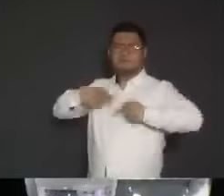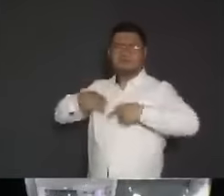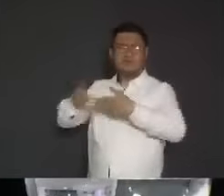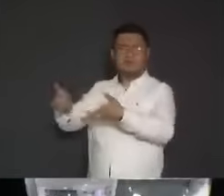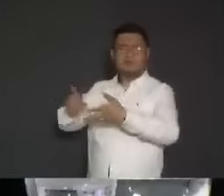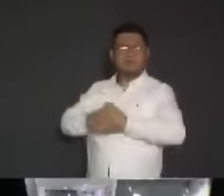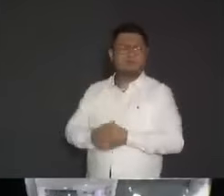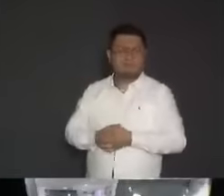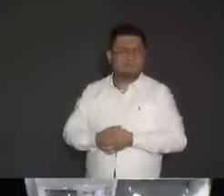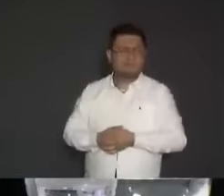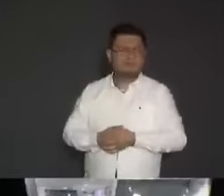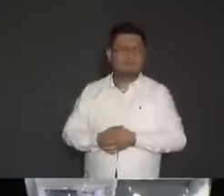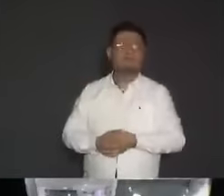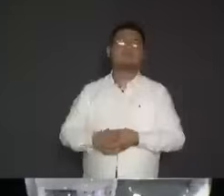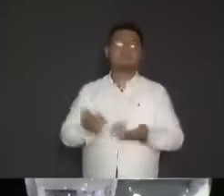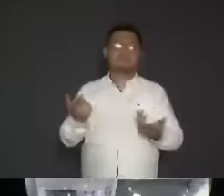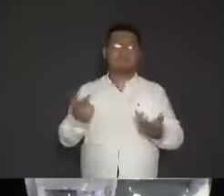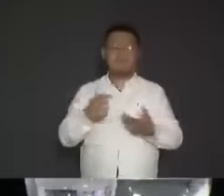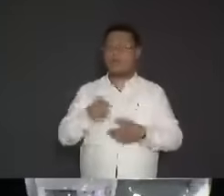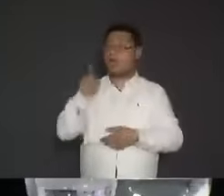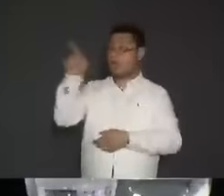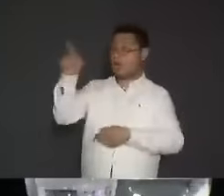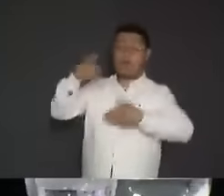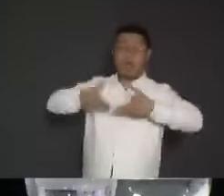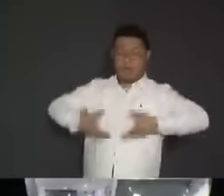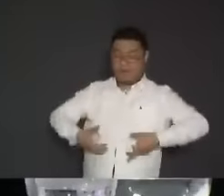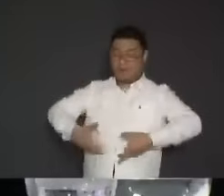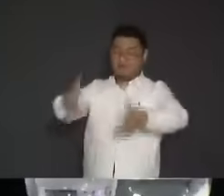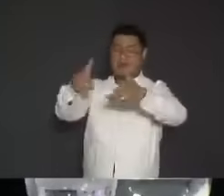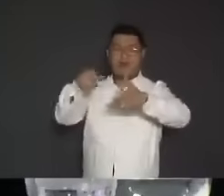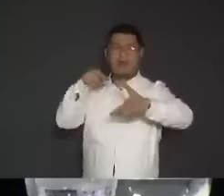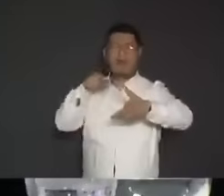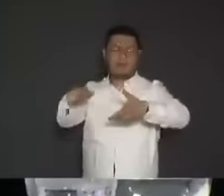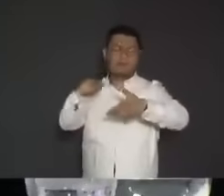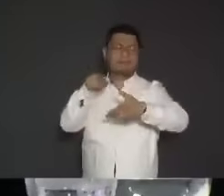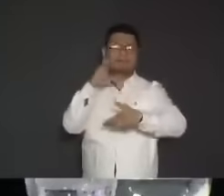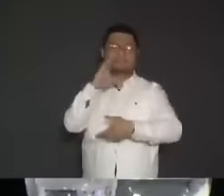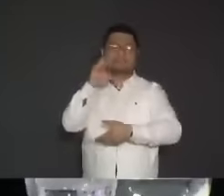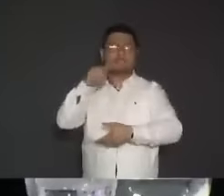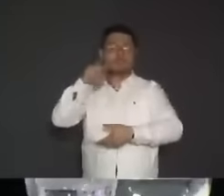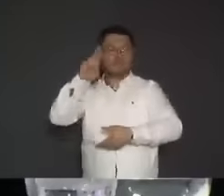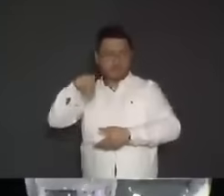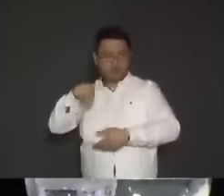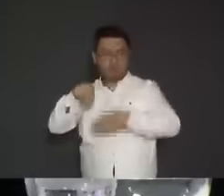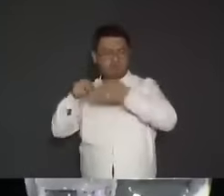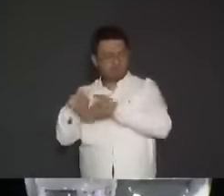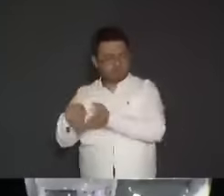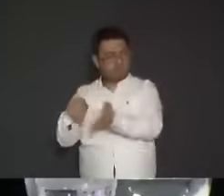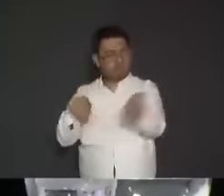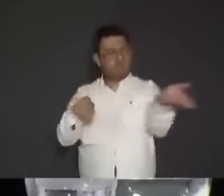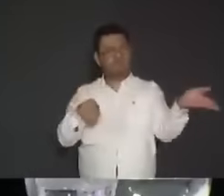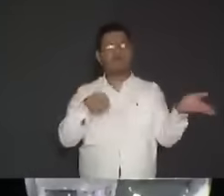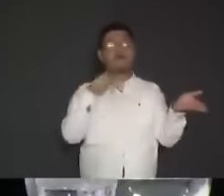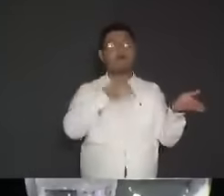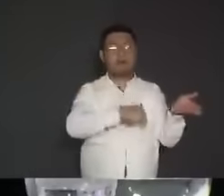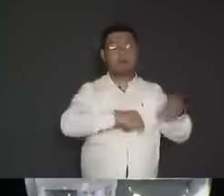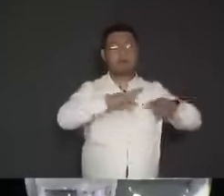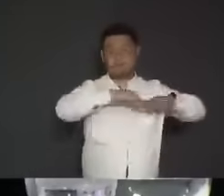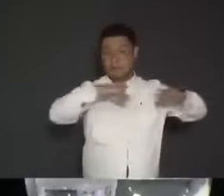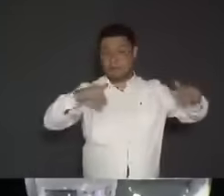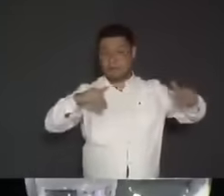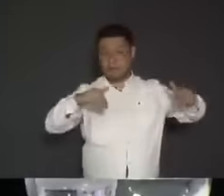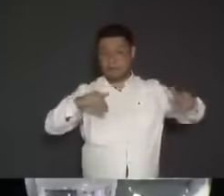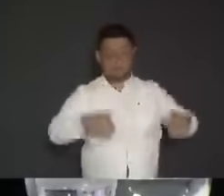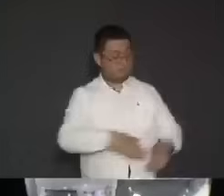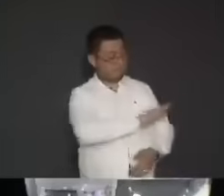la construcción de la autopista costera de Celestún a Río Lagartos para mejorar el turismo de playa. Ay, Zahuacho, te voy a